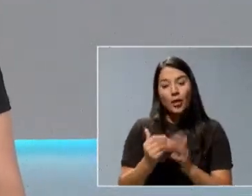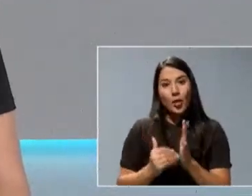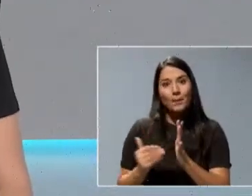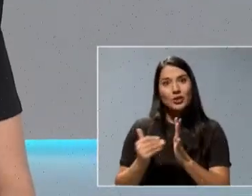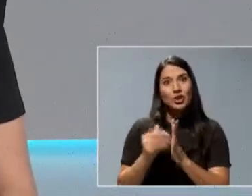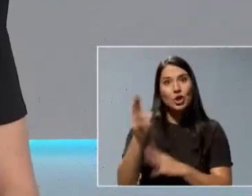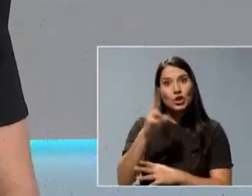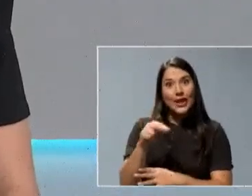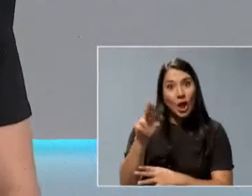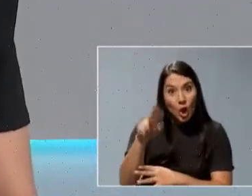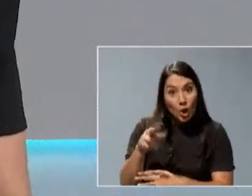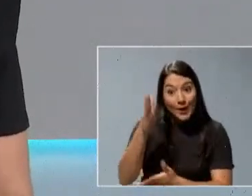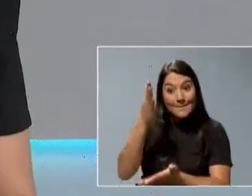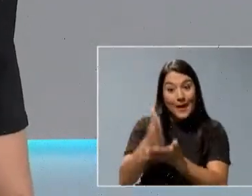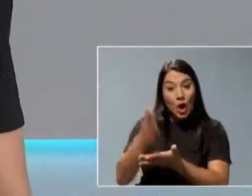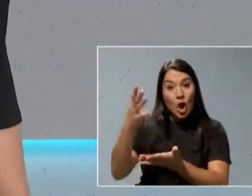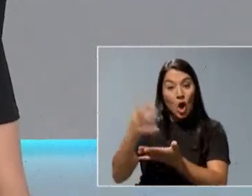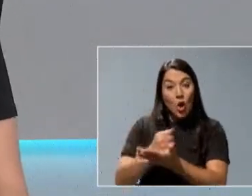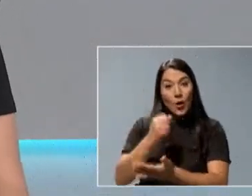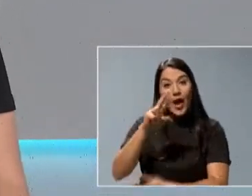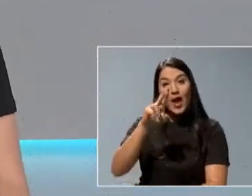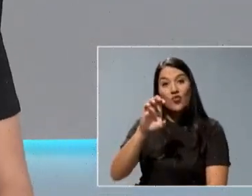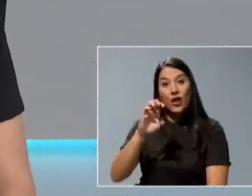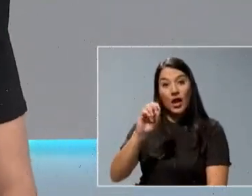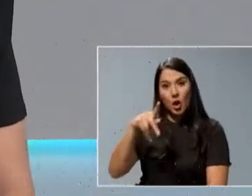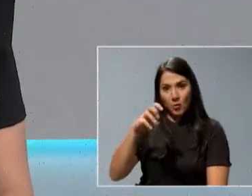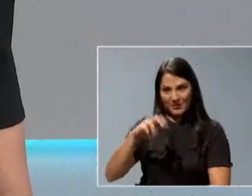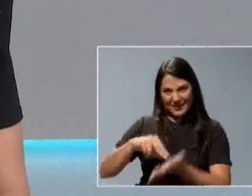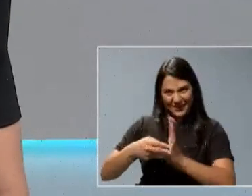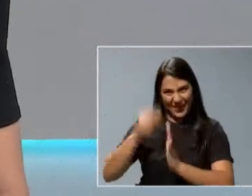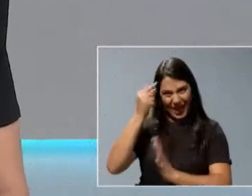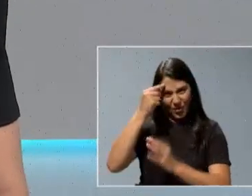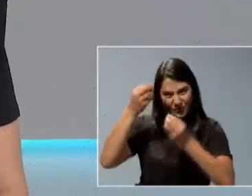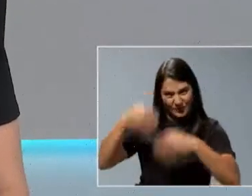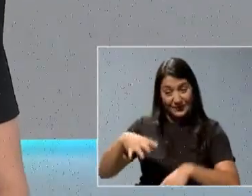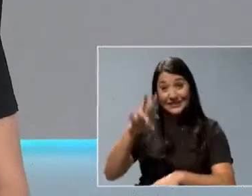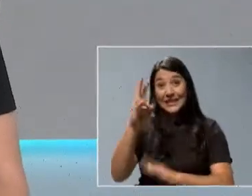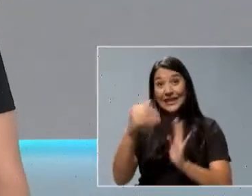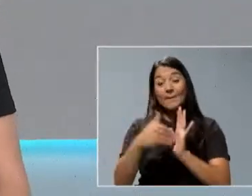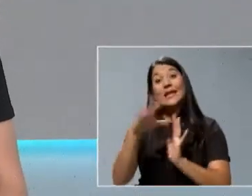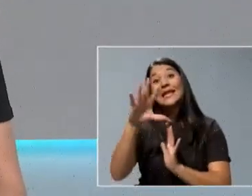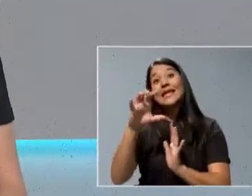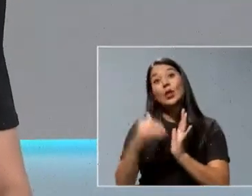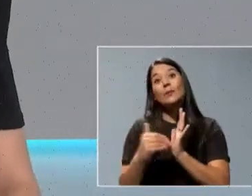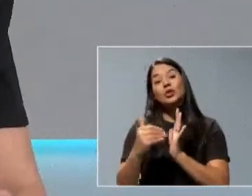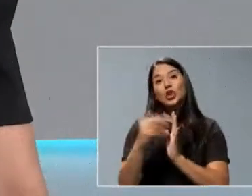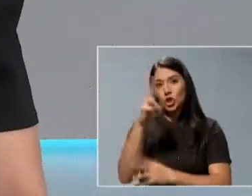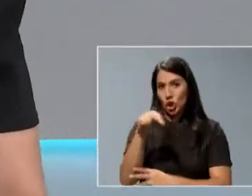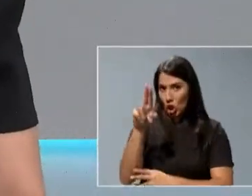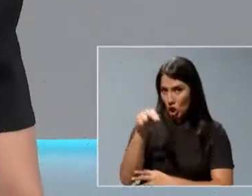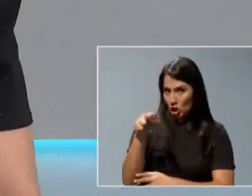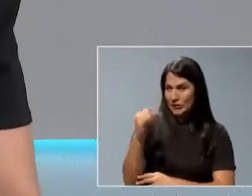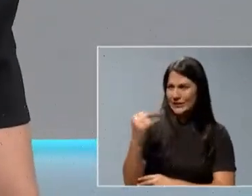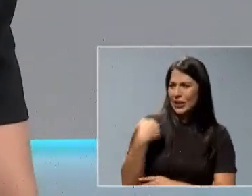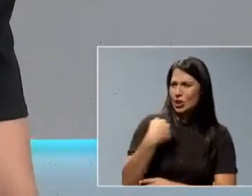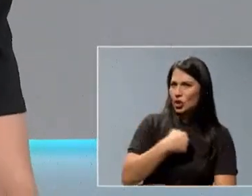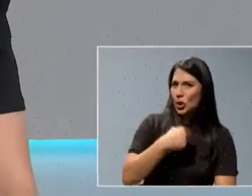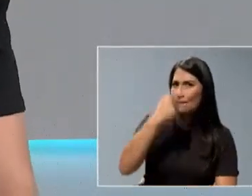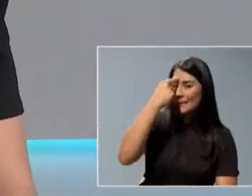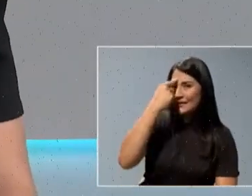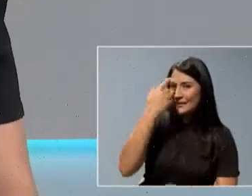ha dejado de percibir Recope y el Estado por este robo. Son 7.500 millones de colones. Si nos pusiéramos a pensar en la inversión que